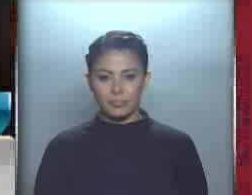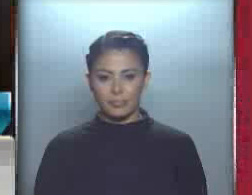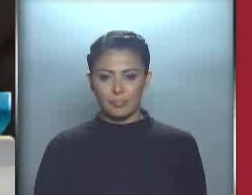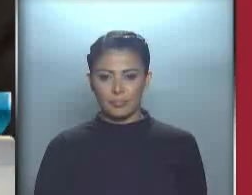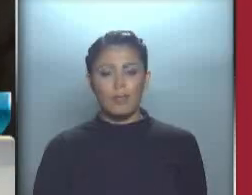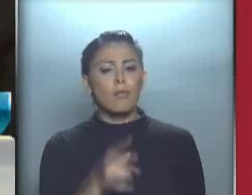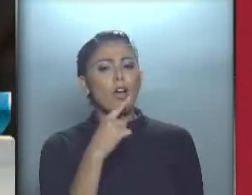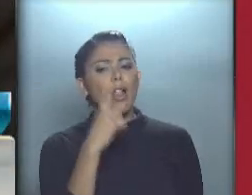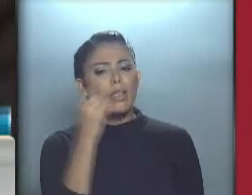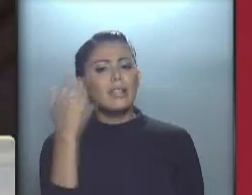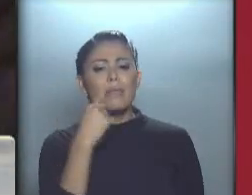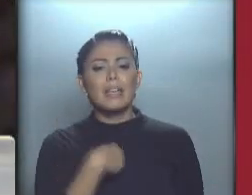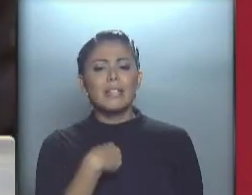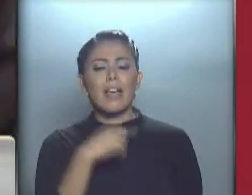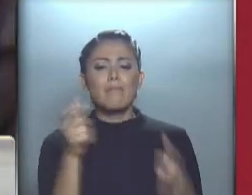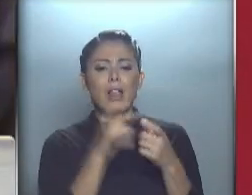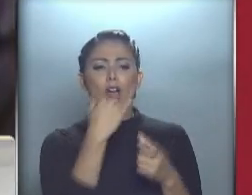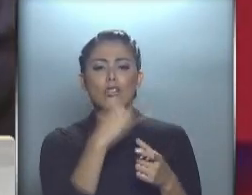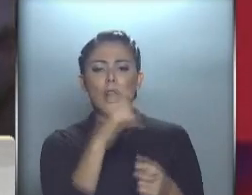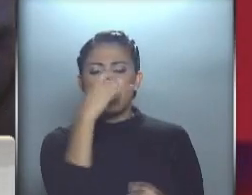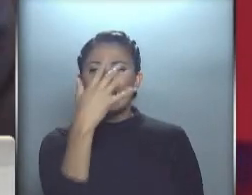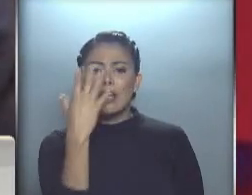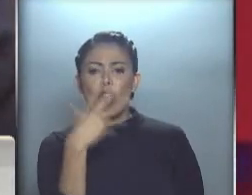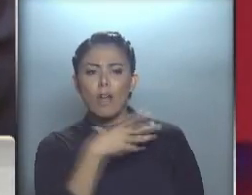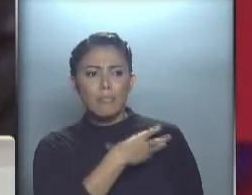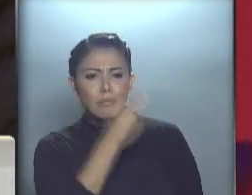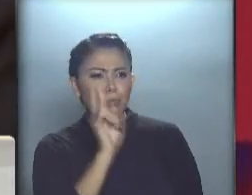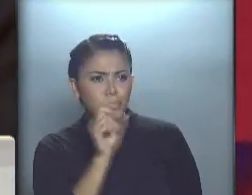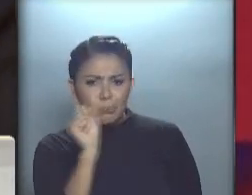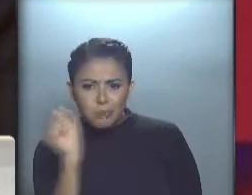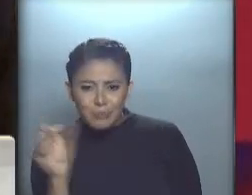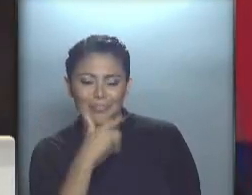Me dijiste el otro día que habías visto El Zorro 25 veces.